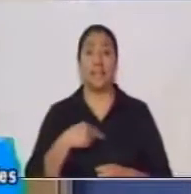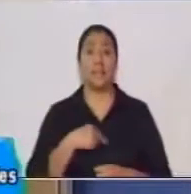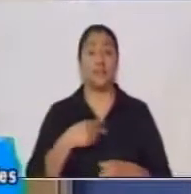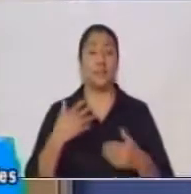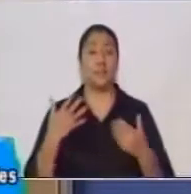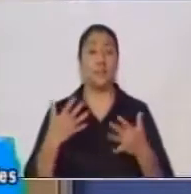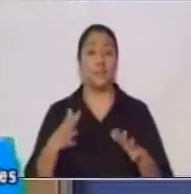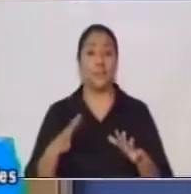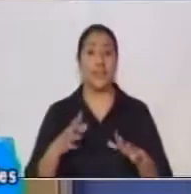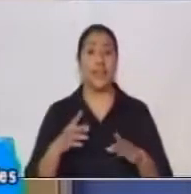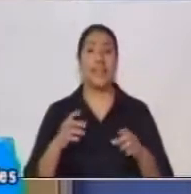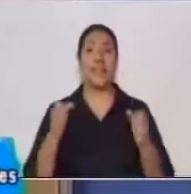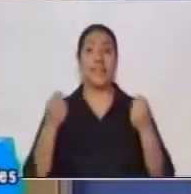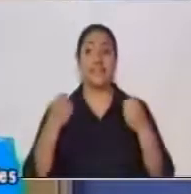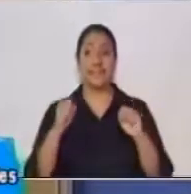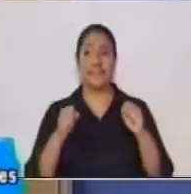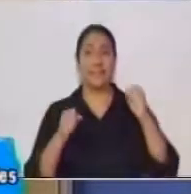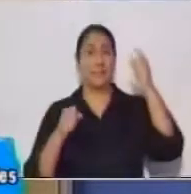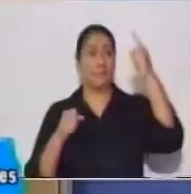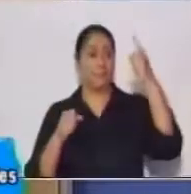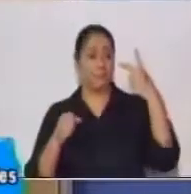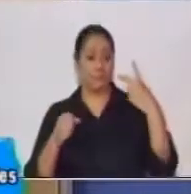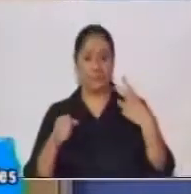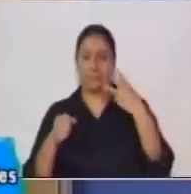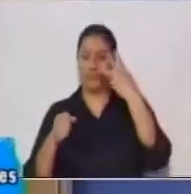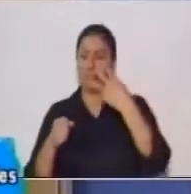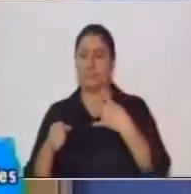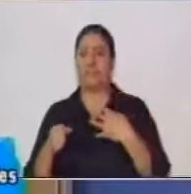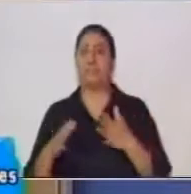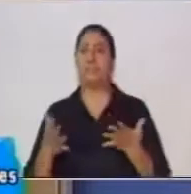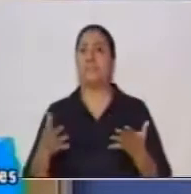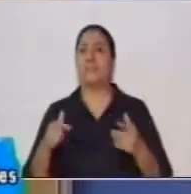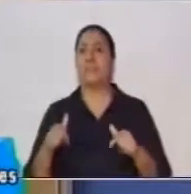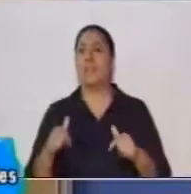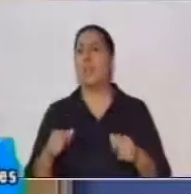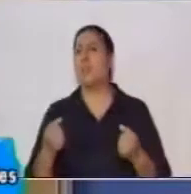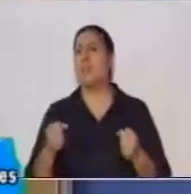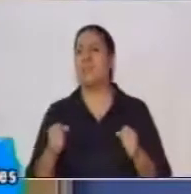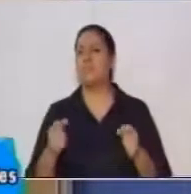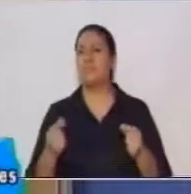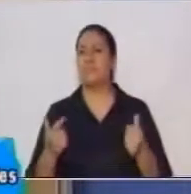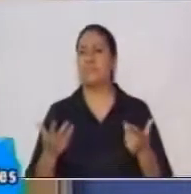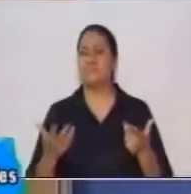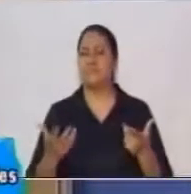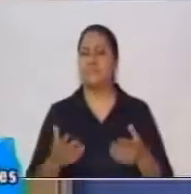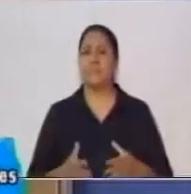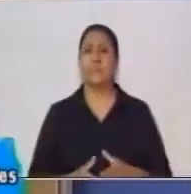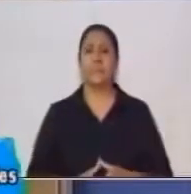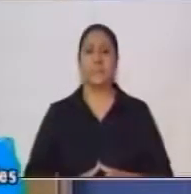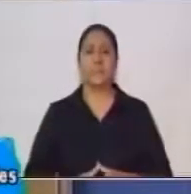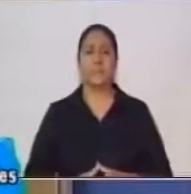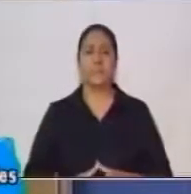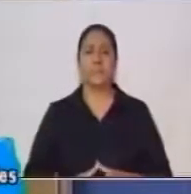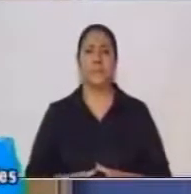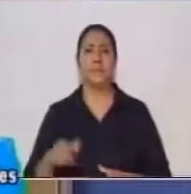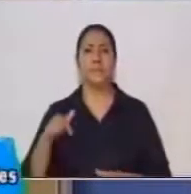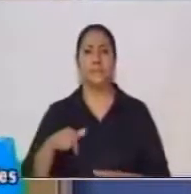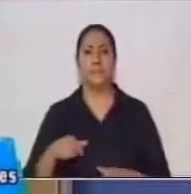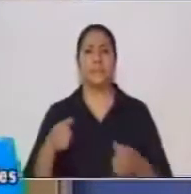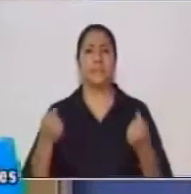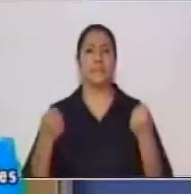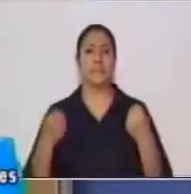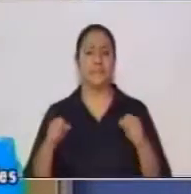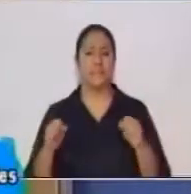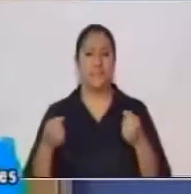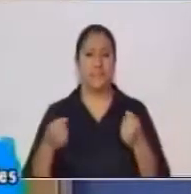cada uno de ellos. Ahora, ¿qué nos corresponde? Muy bien, nos corresponde realizar